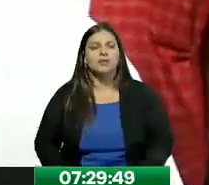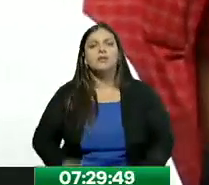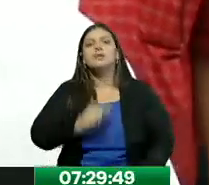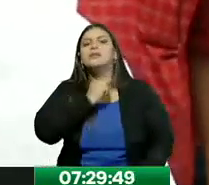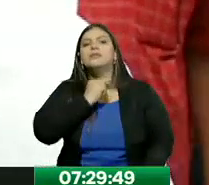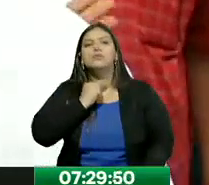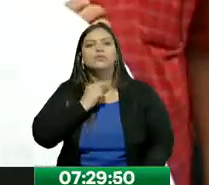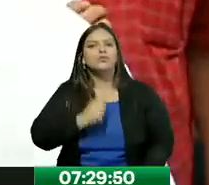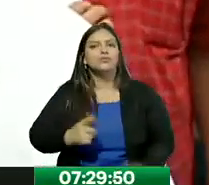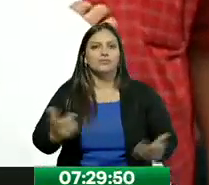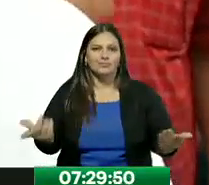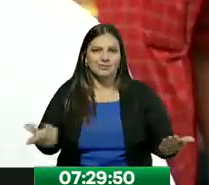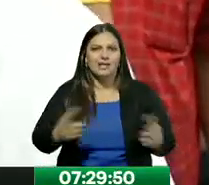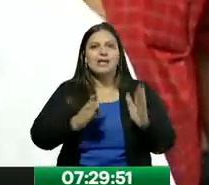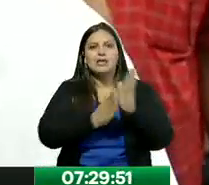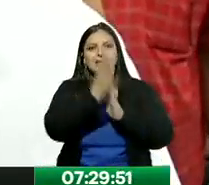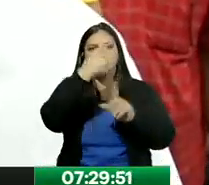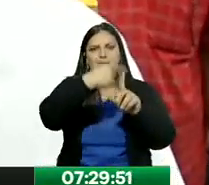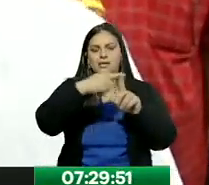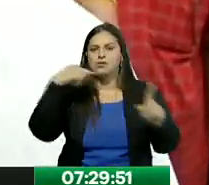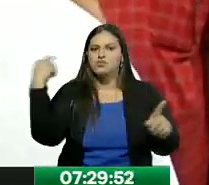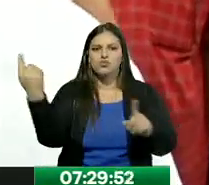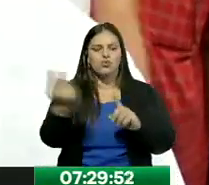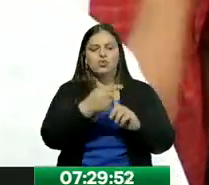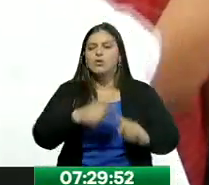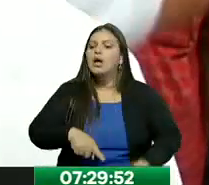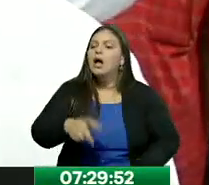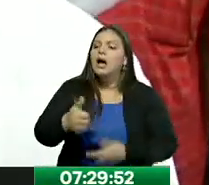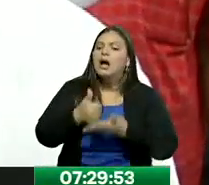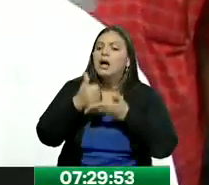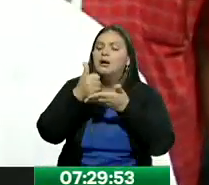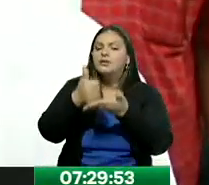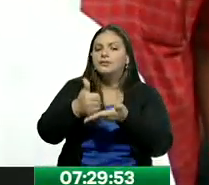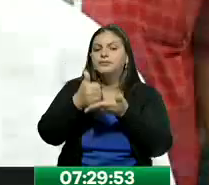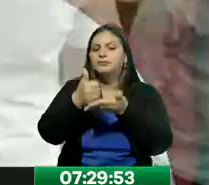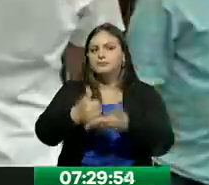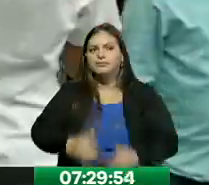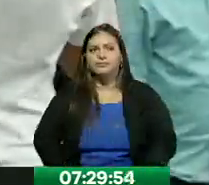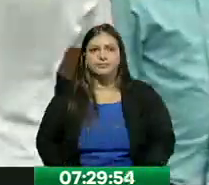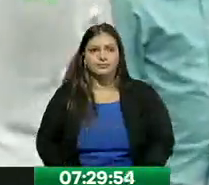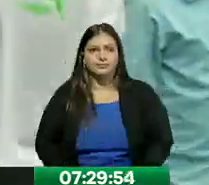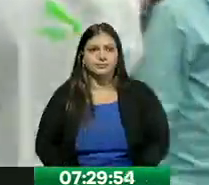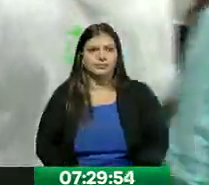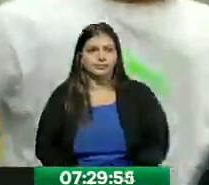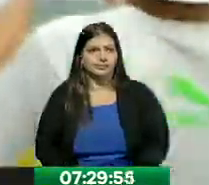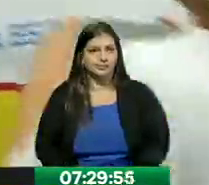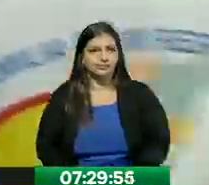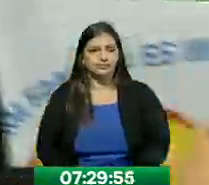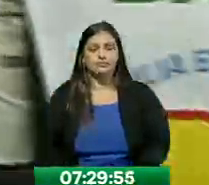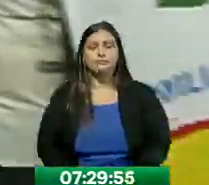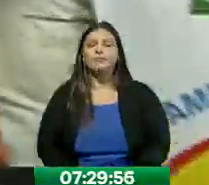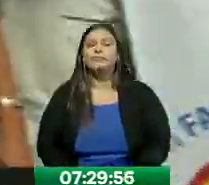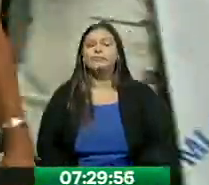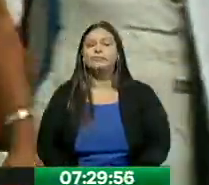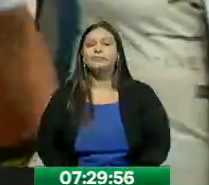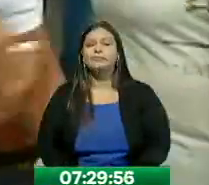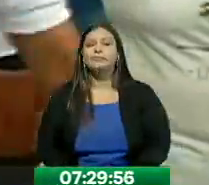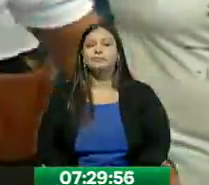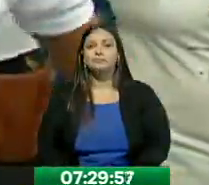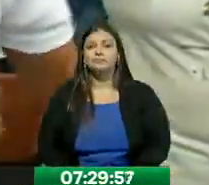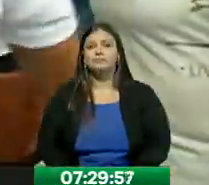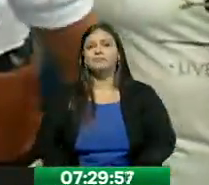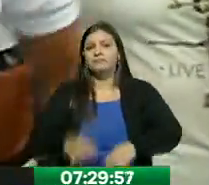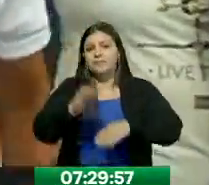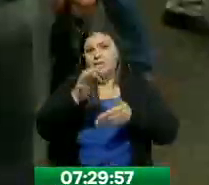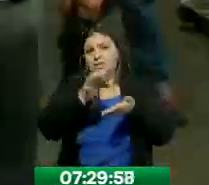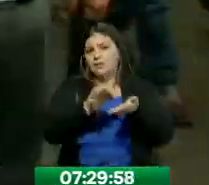hacemos es apoyarles, ayudarles, no más. No podemos sustituir a los padres de familia. Llegaron también de algunos cantones